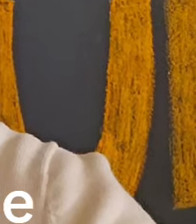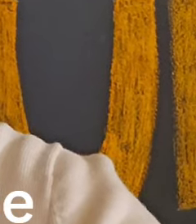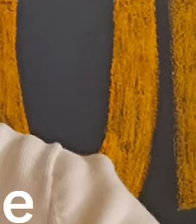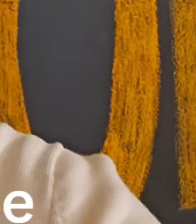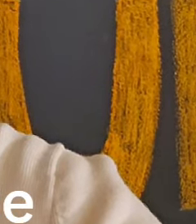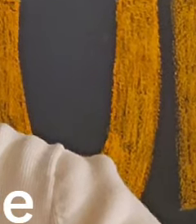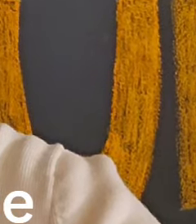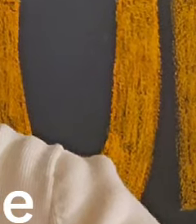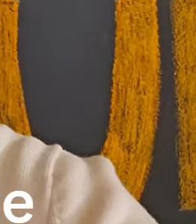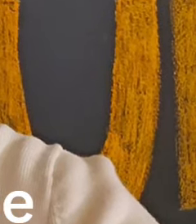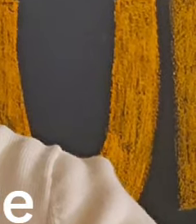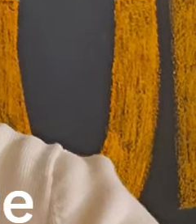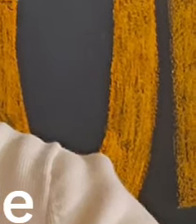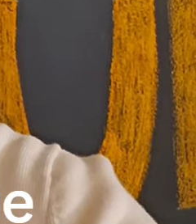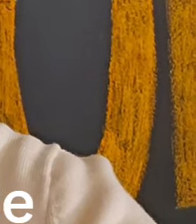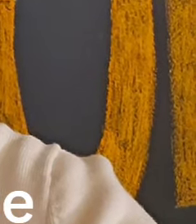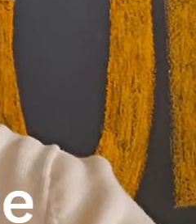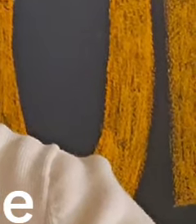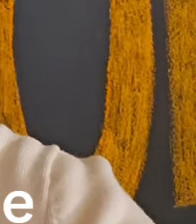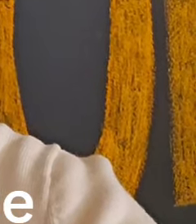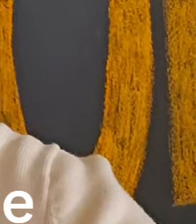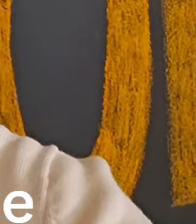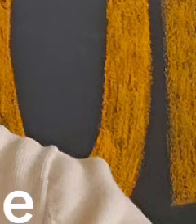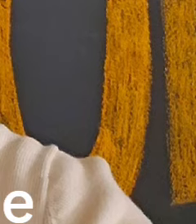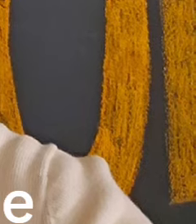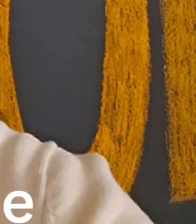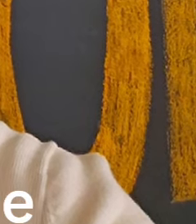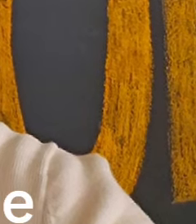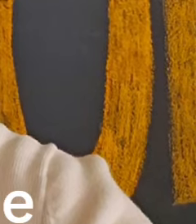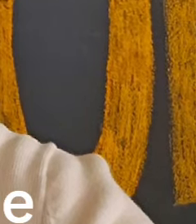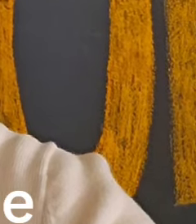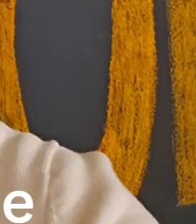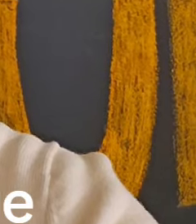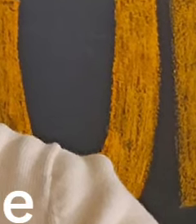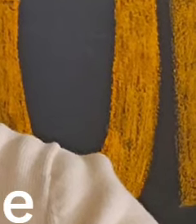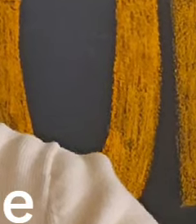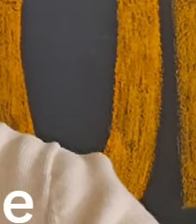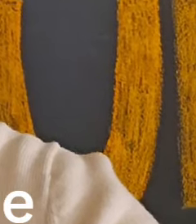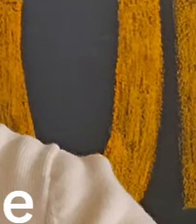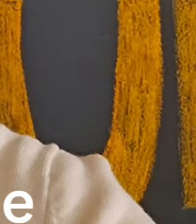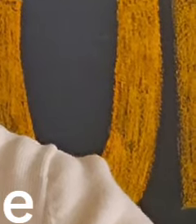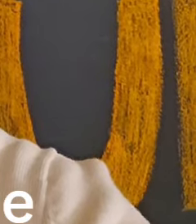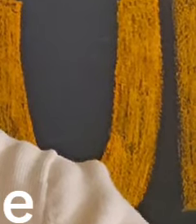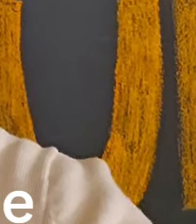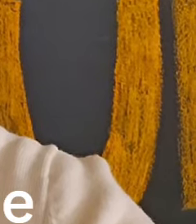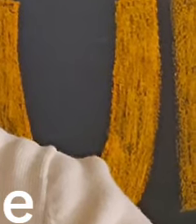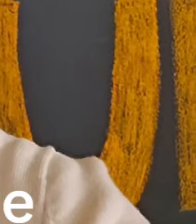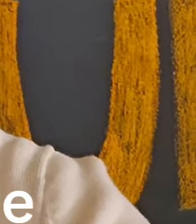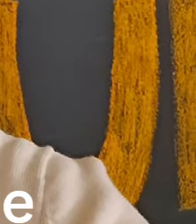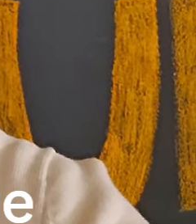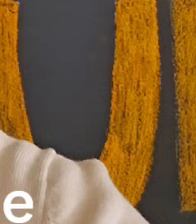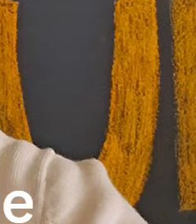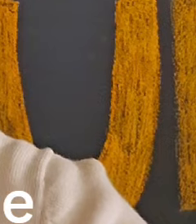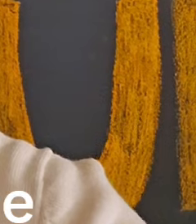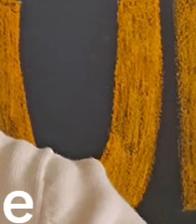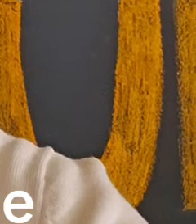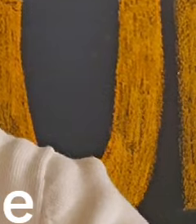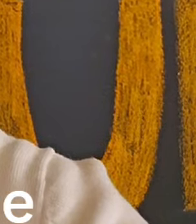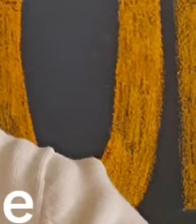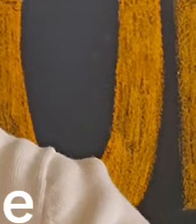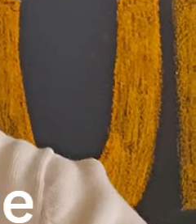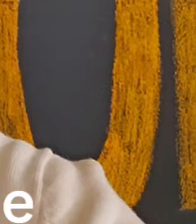supuestos videos de él recibiendo dinero del crimen organizado, recibiendo maletas o conversaciones en donde